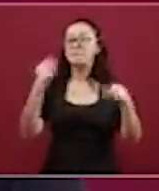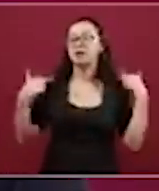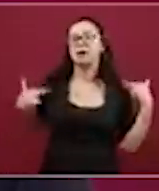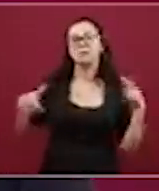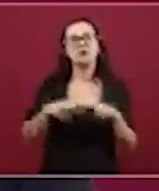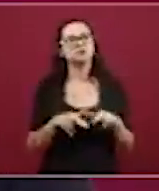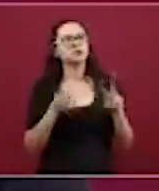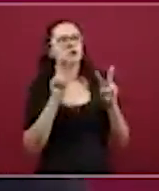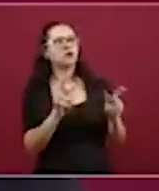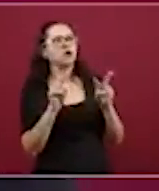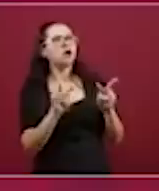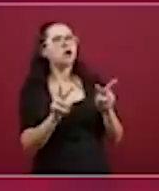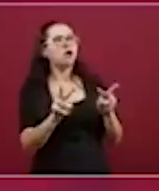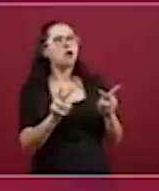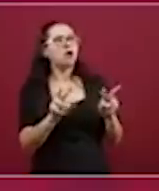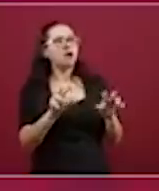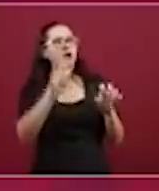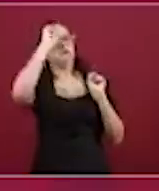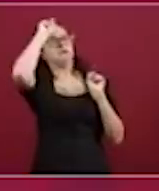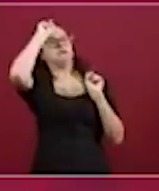y esa va a ser la información.